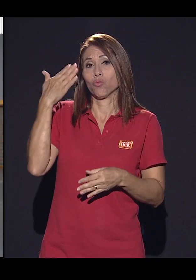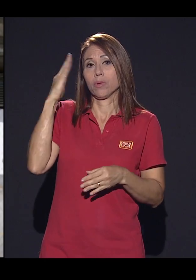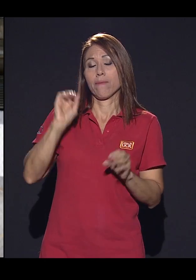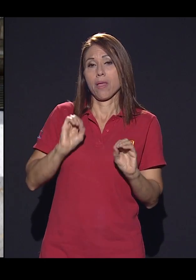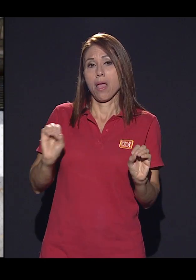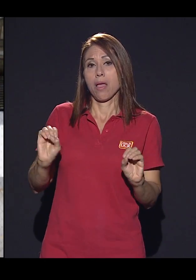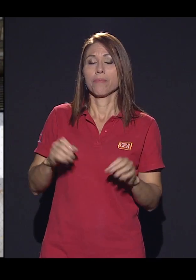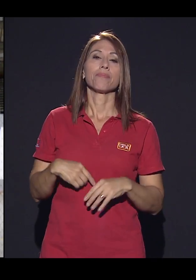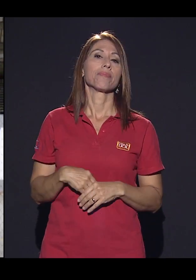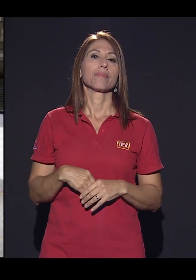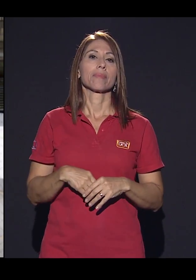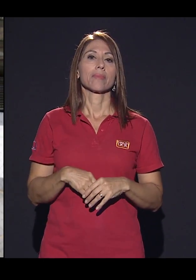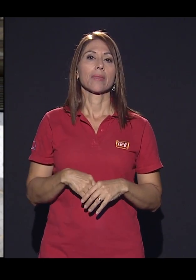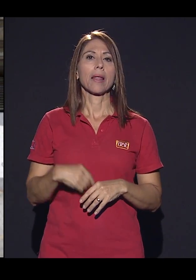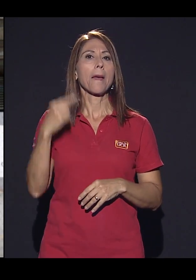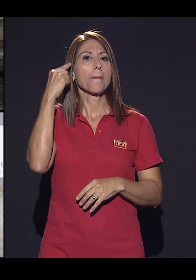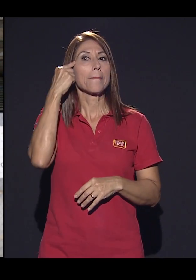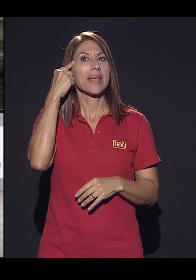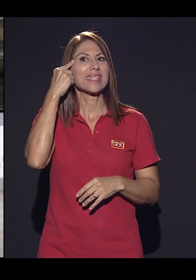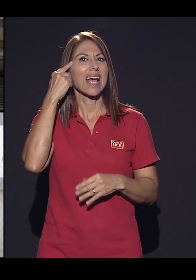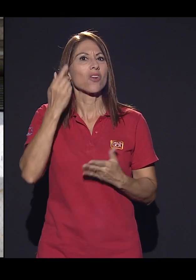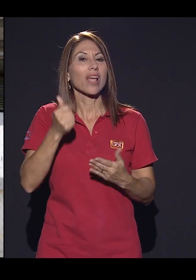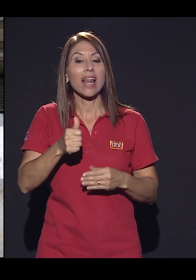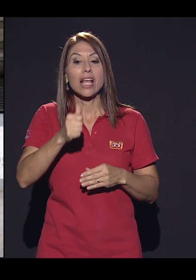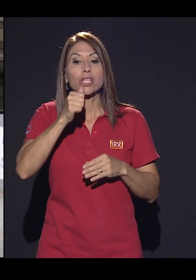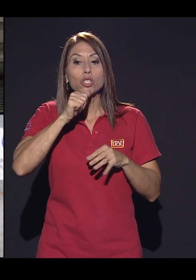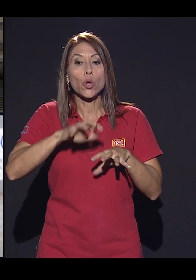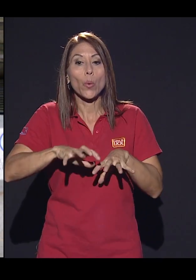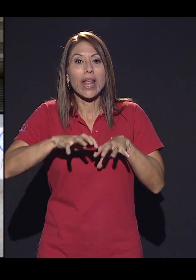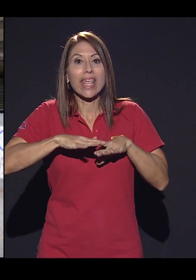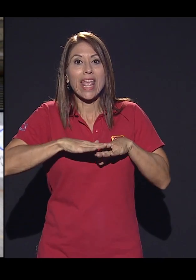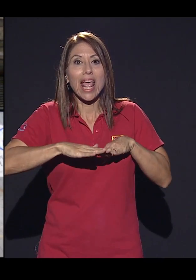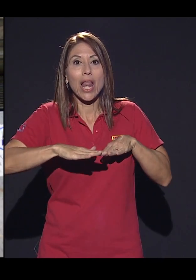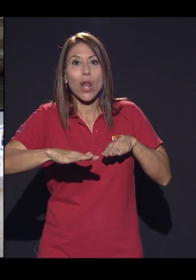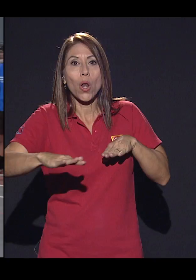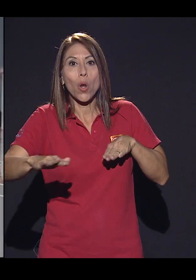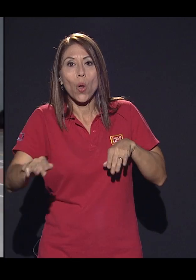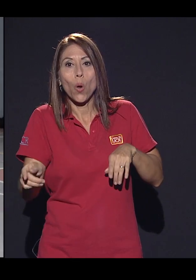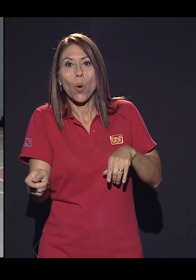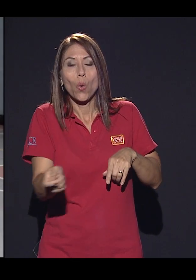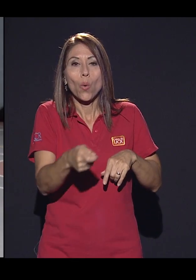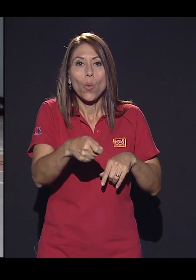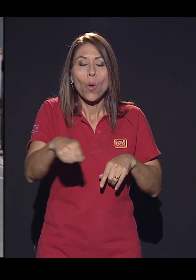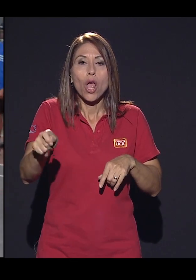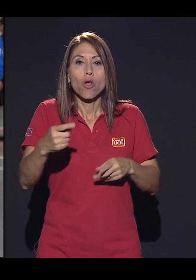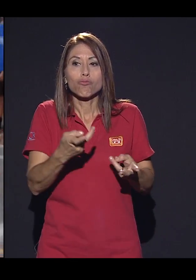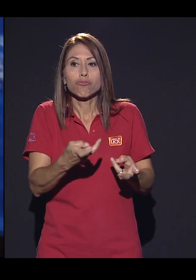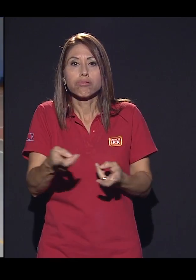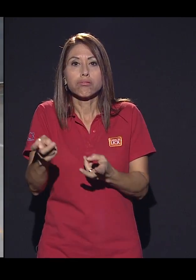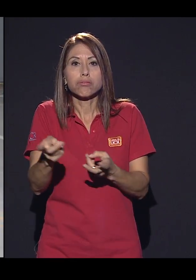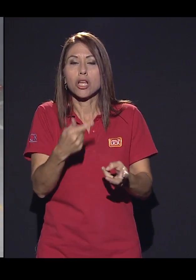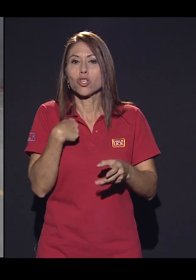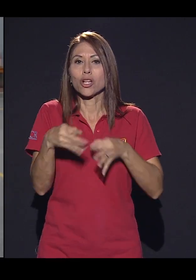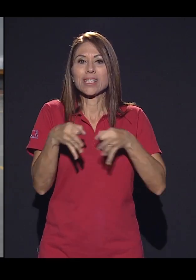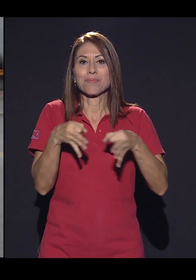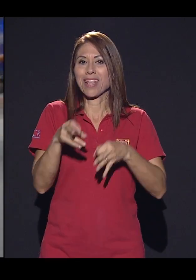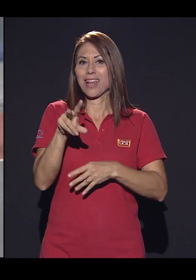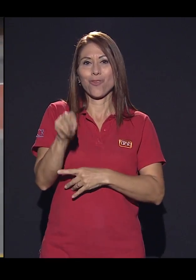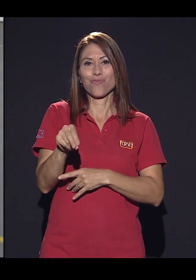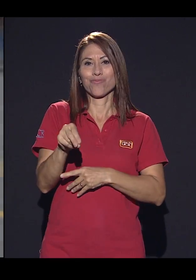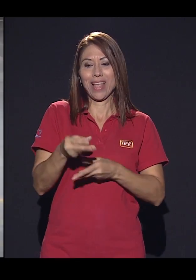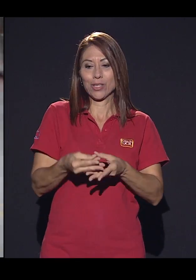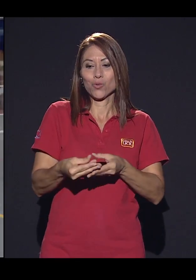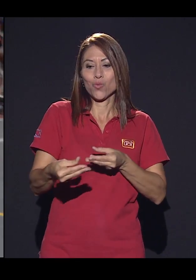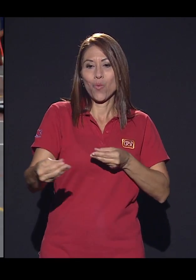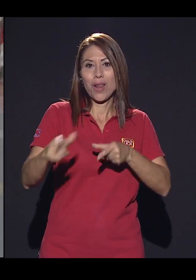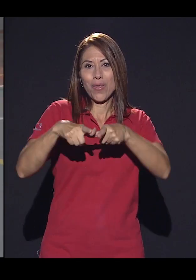sabía. Pensaron que era sobre hielo y yo les expliqué que no, que era sobre suelo de gimnasio y